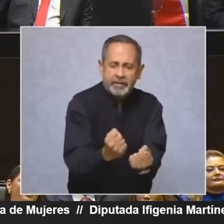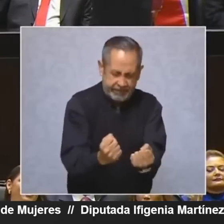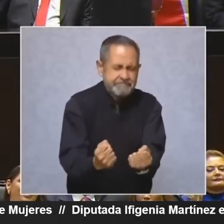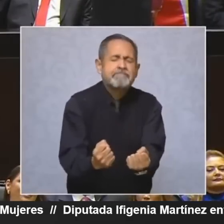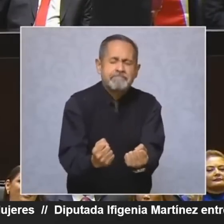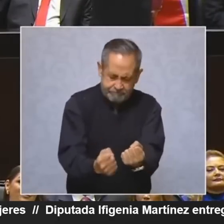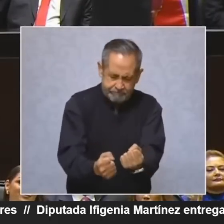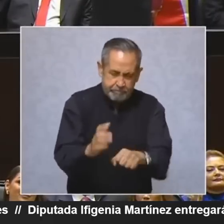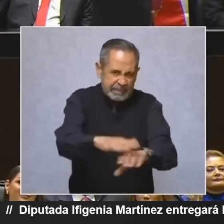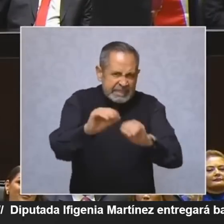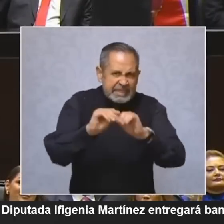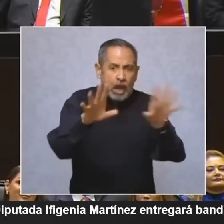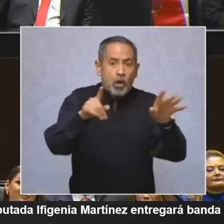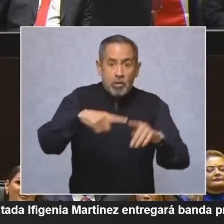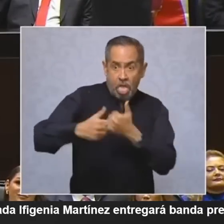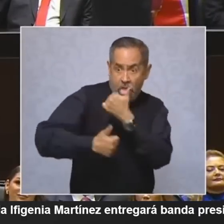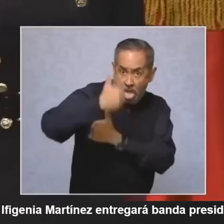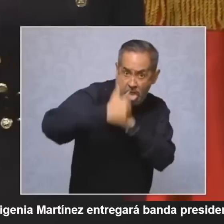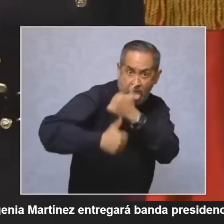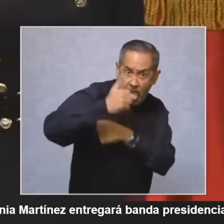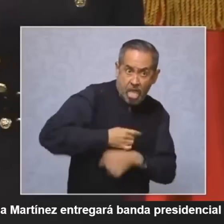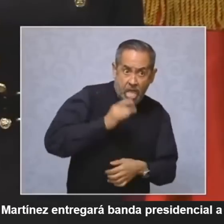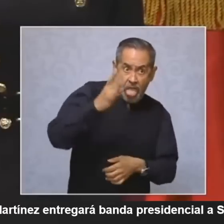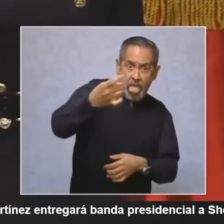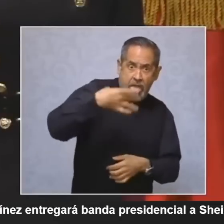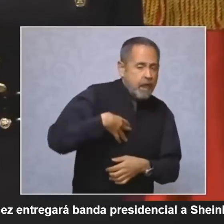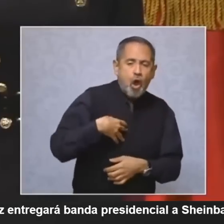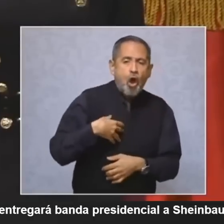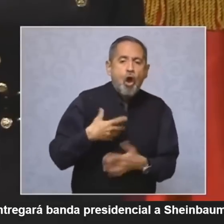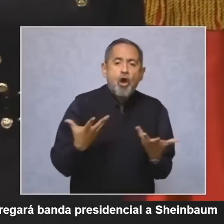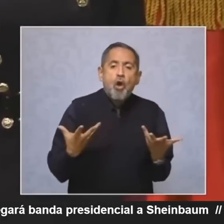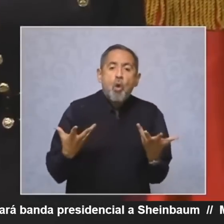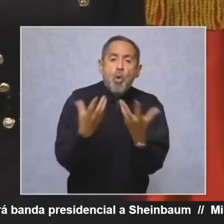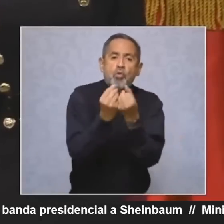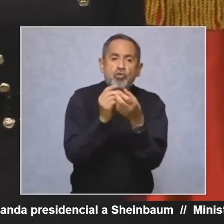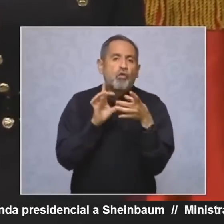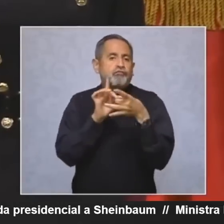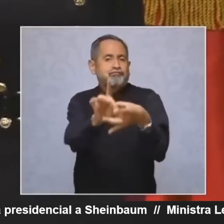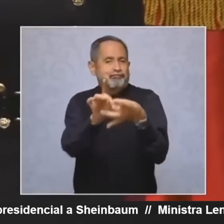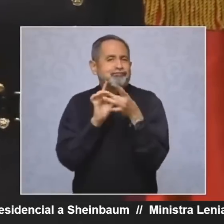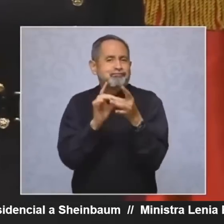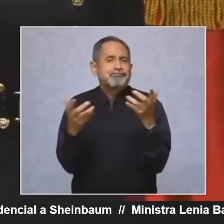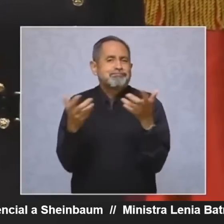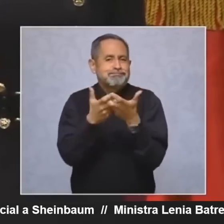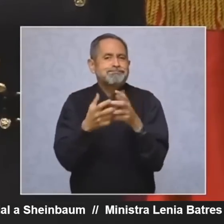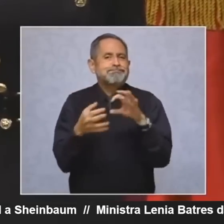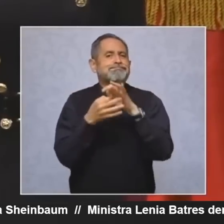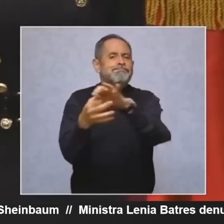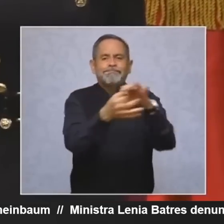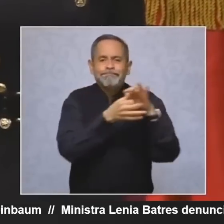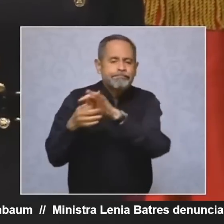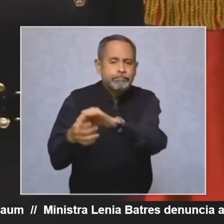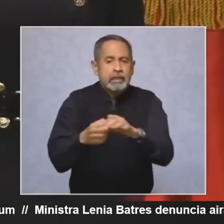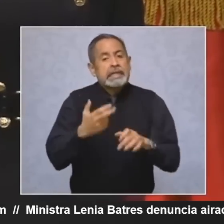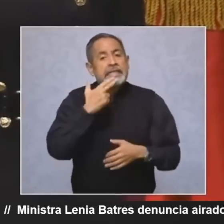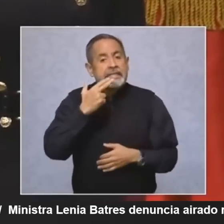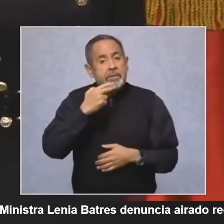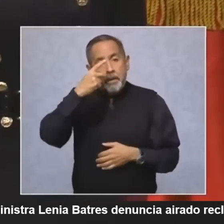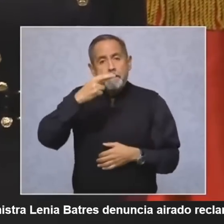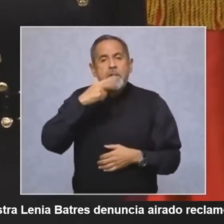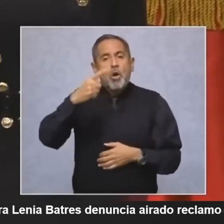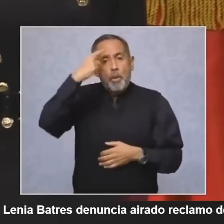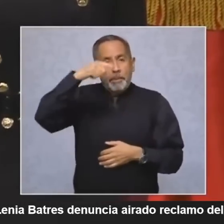nosotros no competimos, nos complementamos y además generamos las condiciones para una